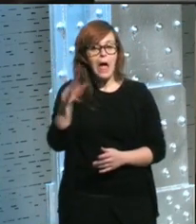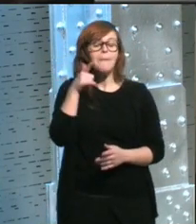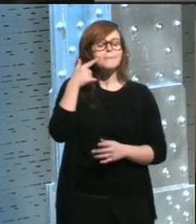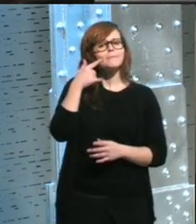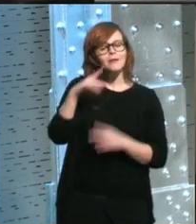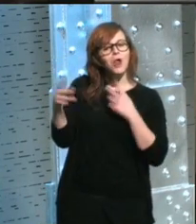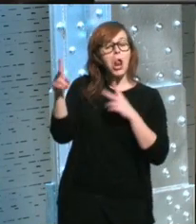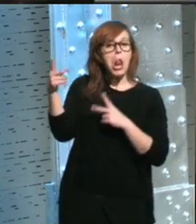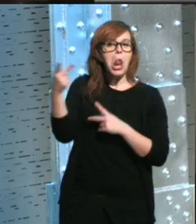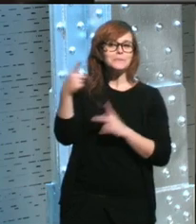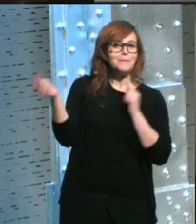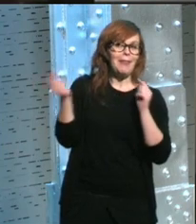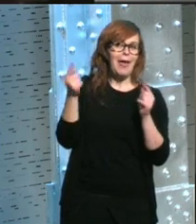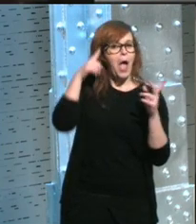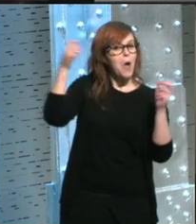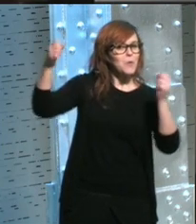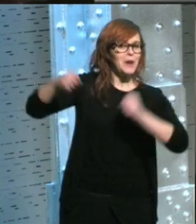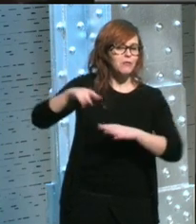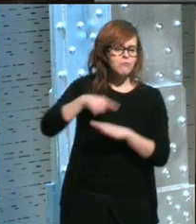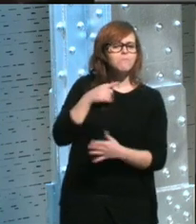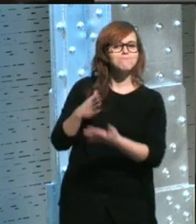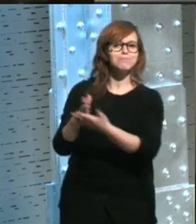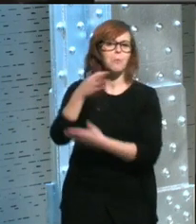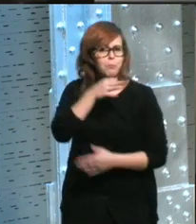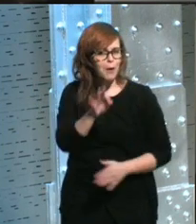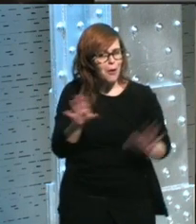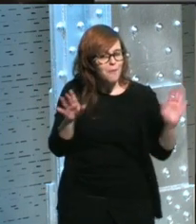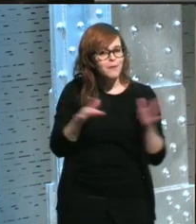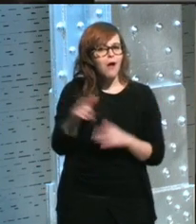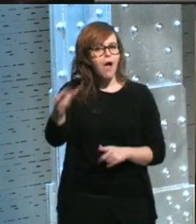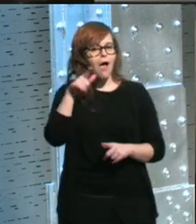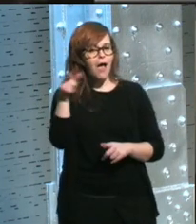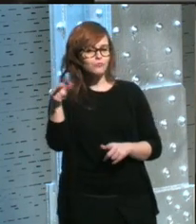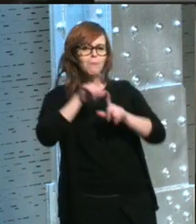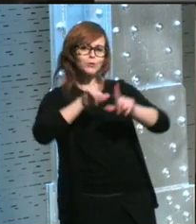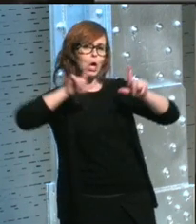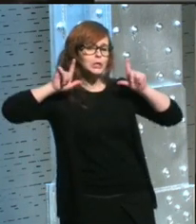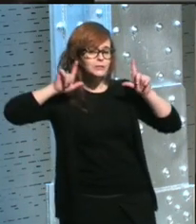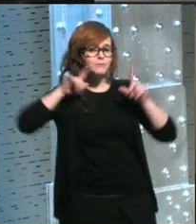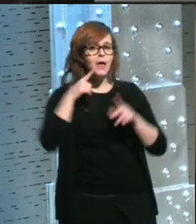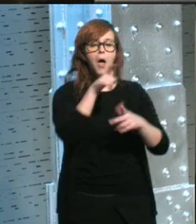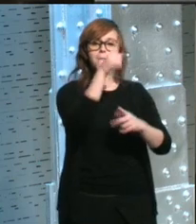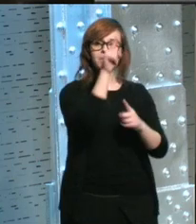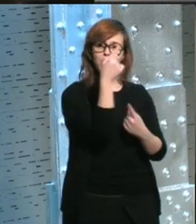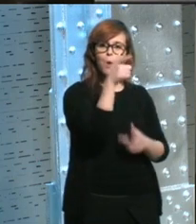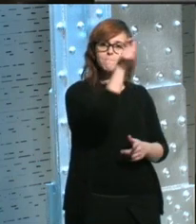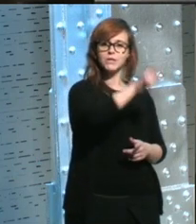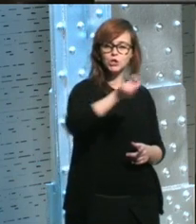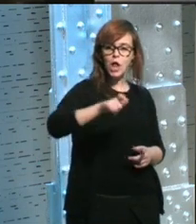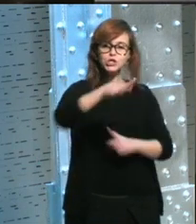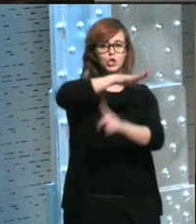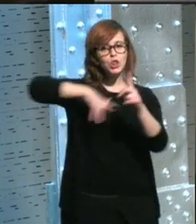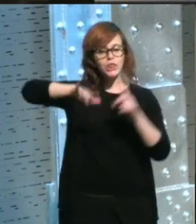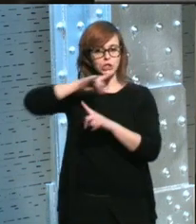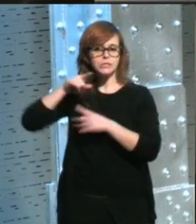interrumpir ligeramente, no mucho. Él es el protagonista y haremos estos tres bloques: personas, contextos y